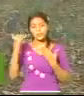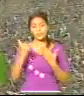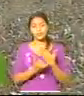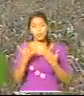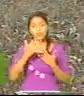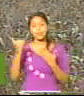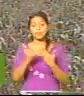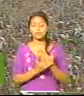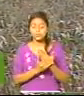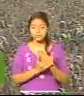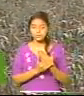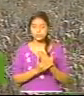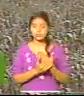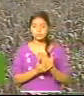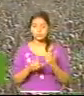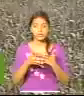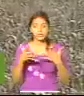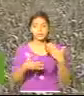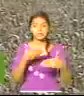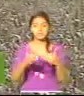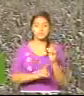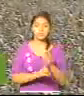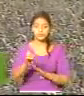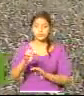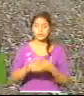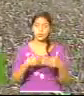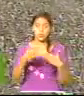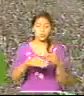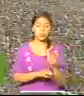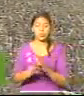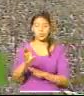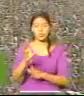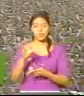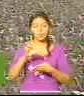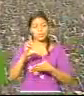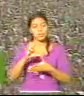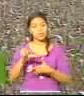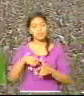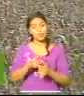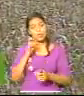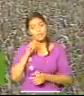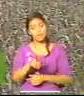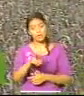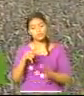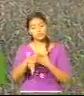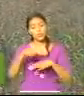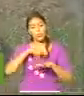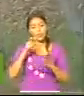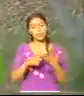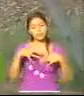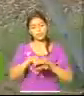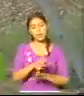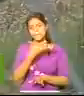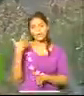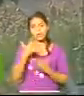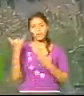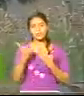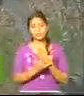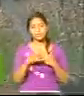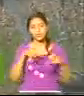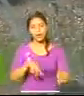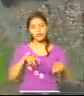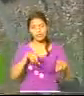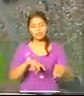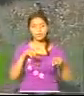proyecto como un proyecto de amplio avance, uno de los más avanzados de Latinoamérica. Y si lo vemos desde el punto de vista de la integralidad, es el mejor proyecto